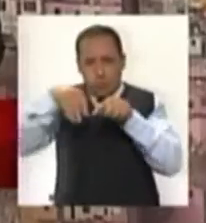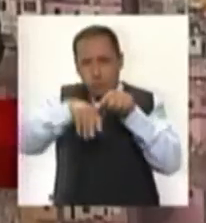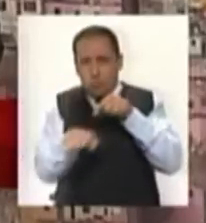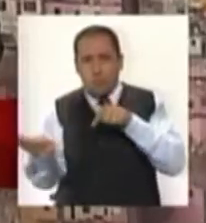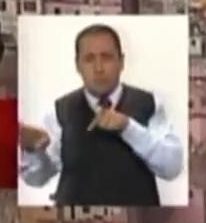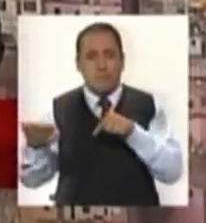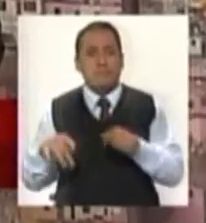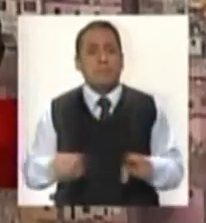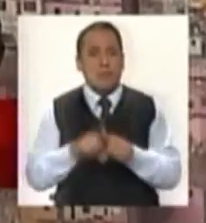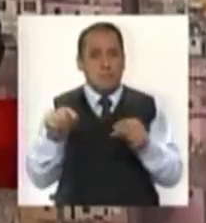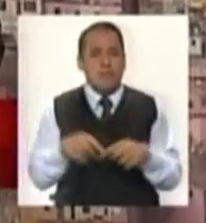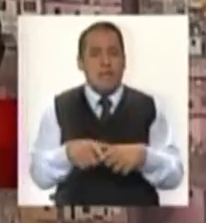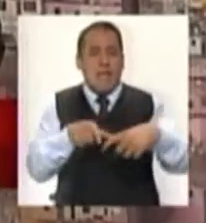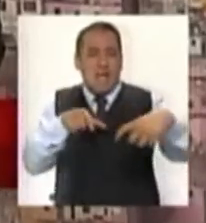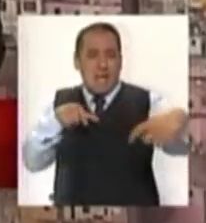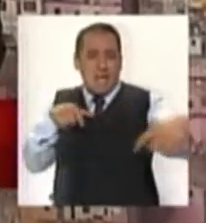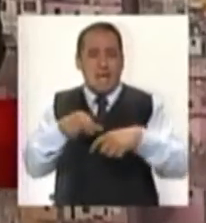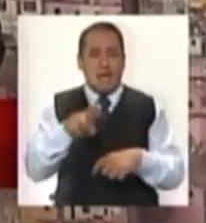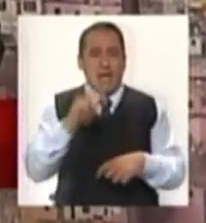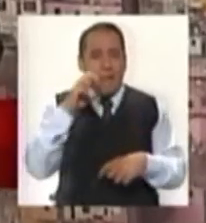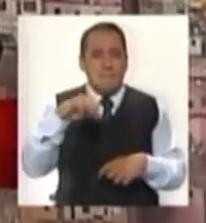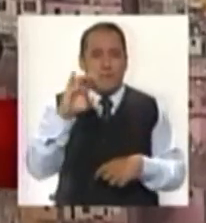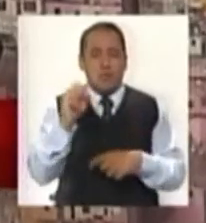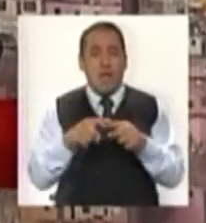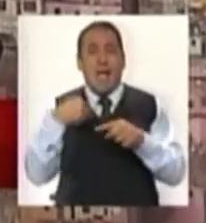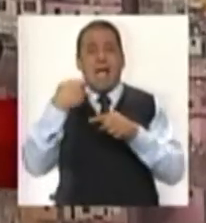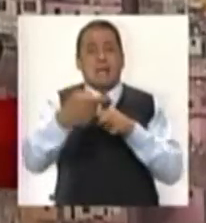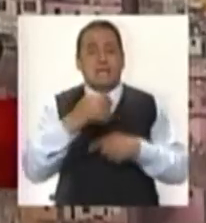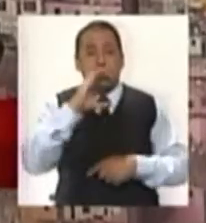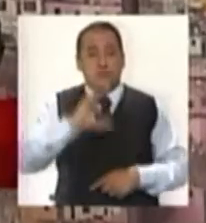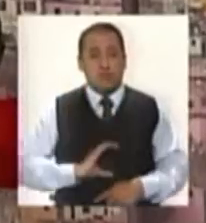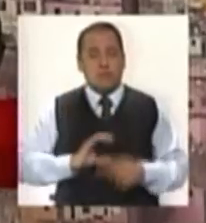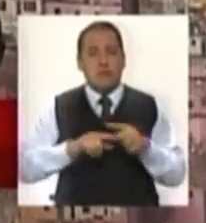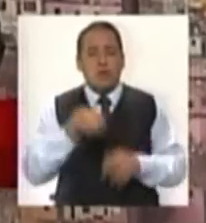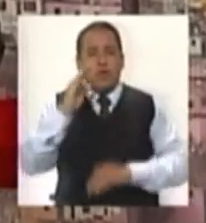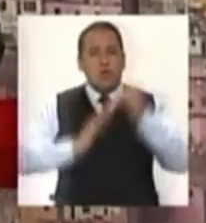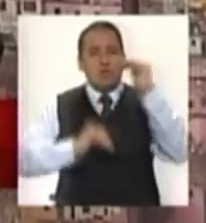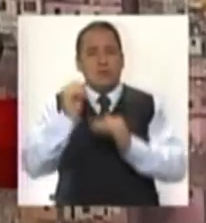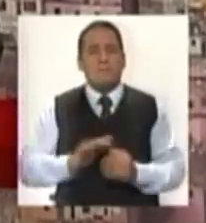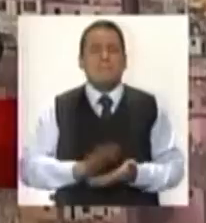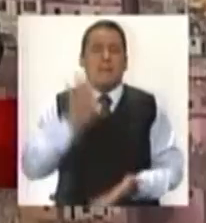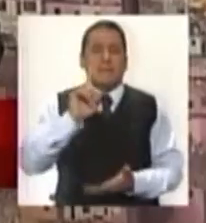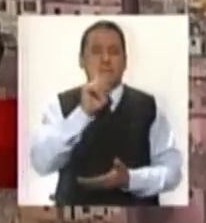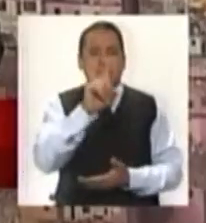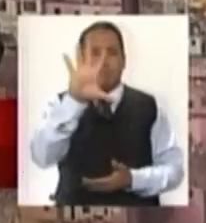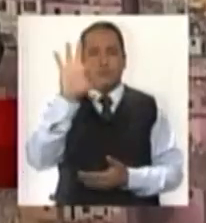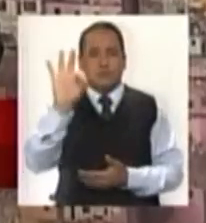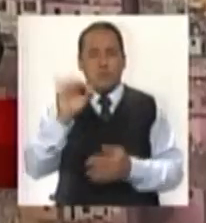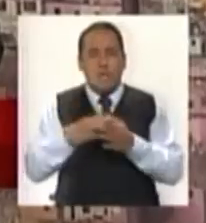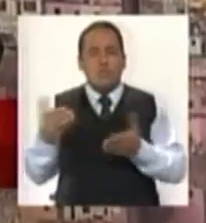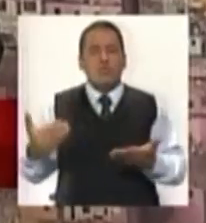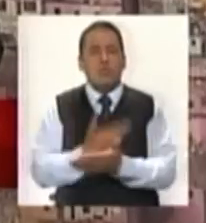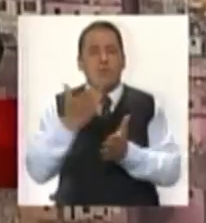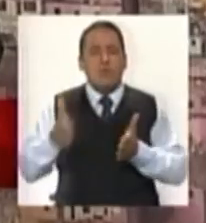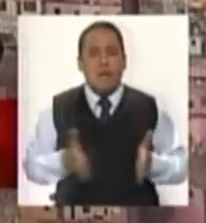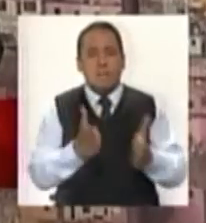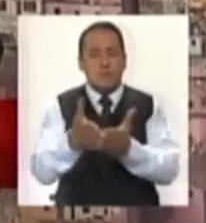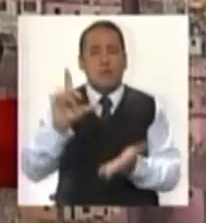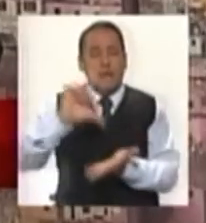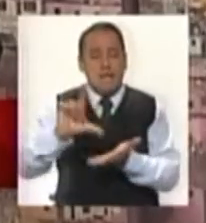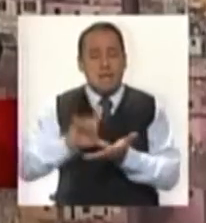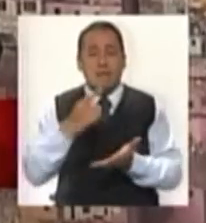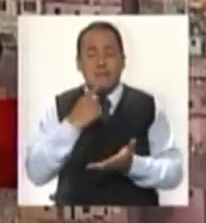extensión de la avenida Ramiro Prialé hasta Chosica y se construirán más de 150 kilómetros de nuevas vías que Lima,